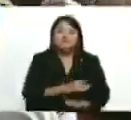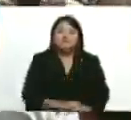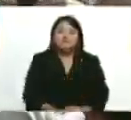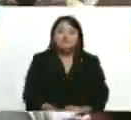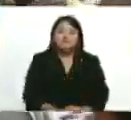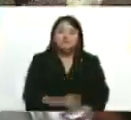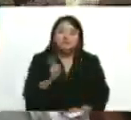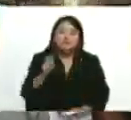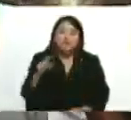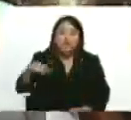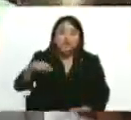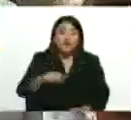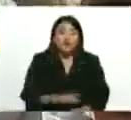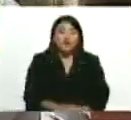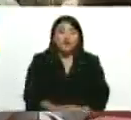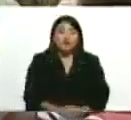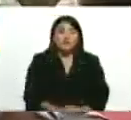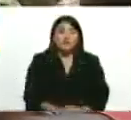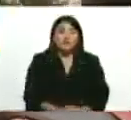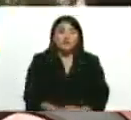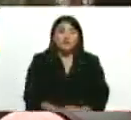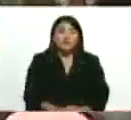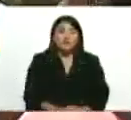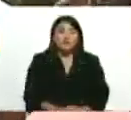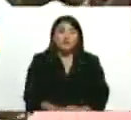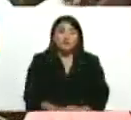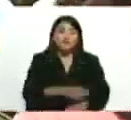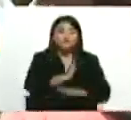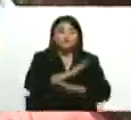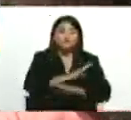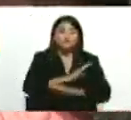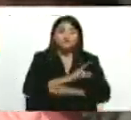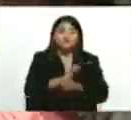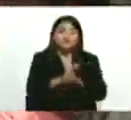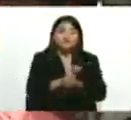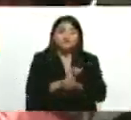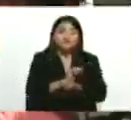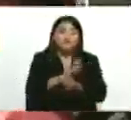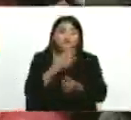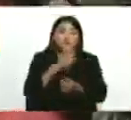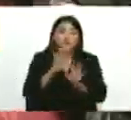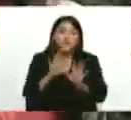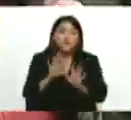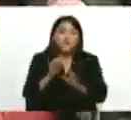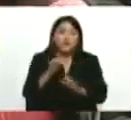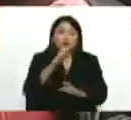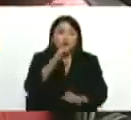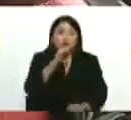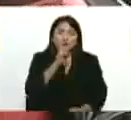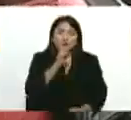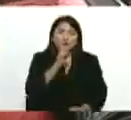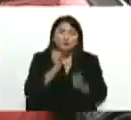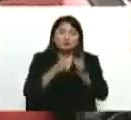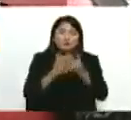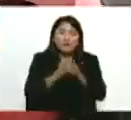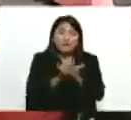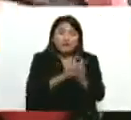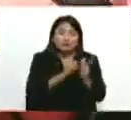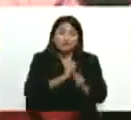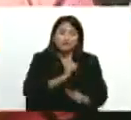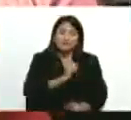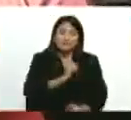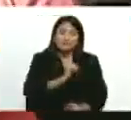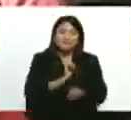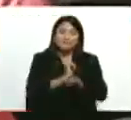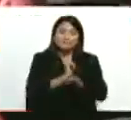un tribunal y le ponen una pena de 10, de 12 años. ¿Qué le quitan? La libertad. Porque esa